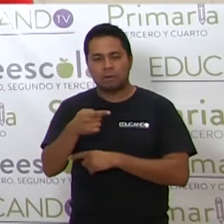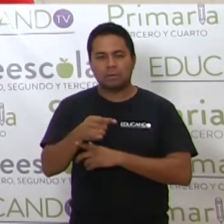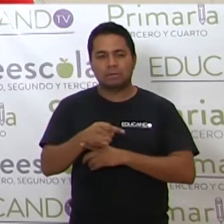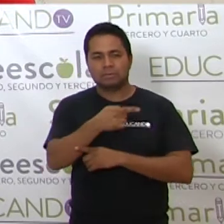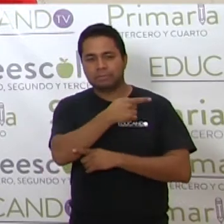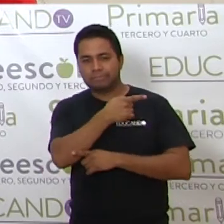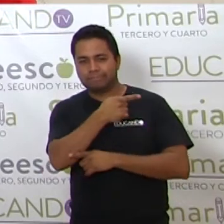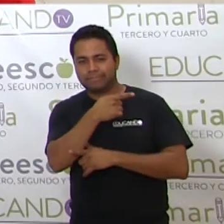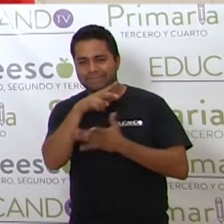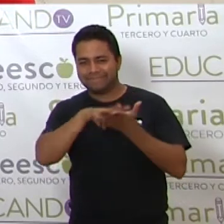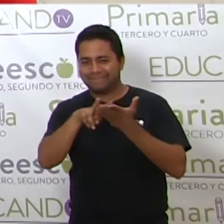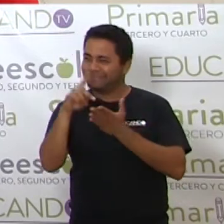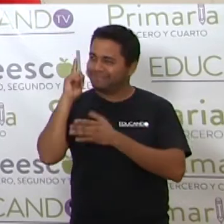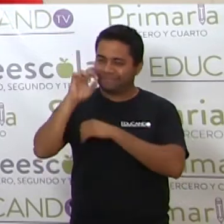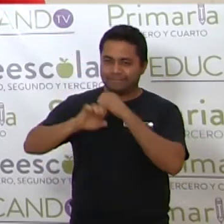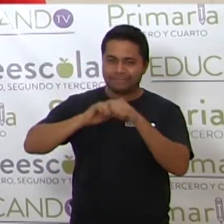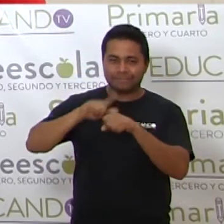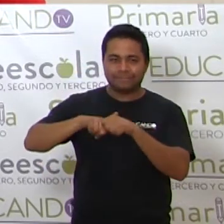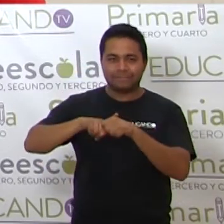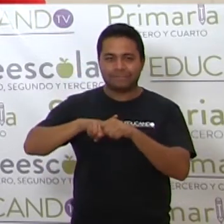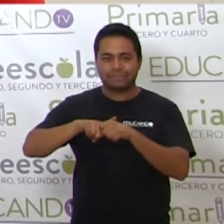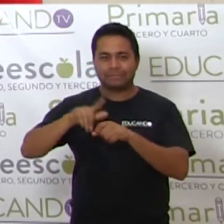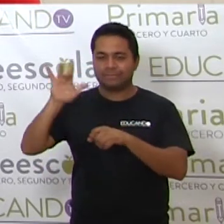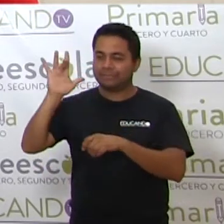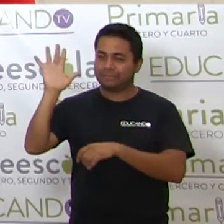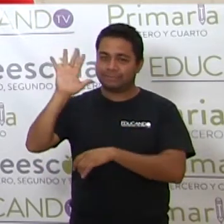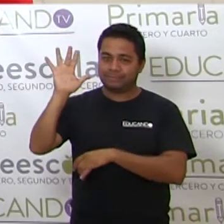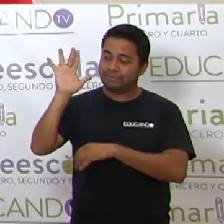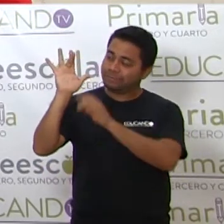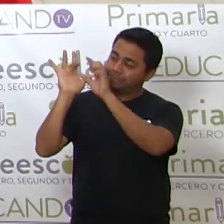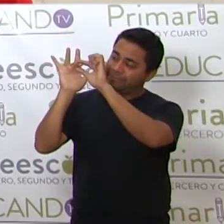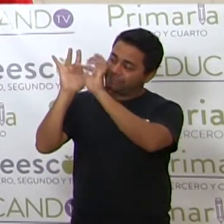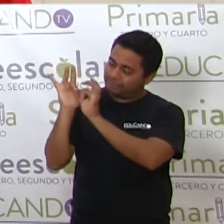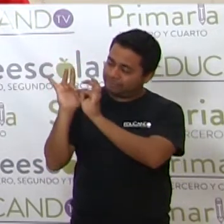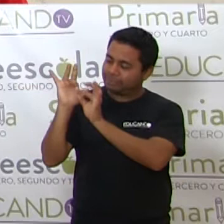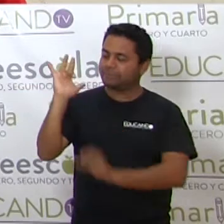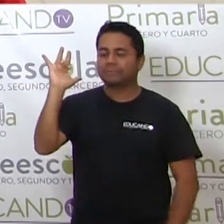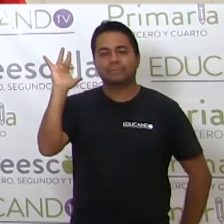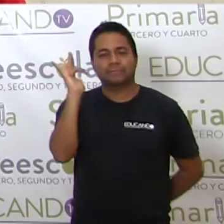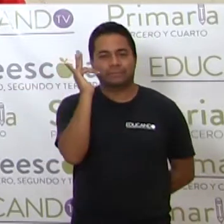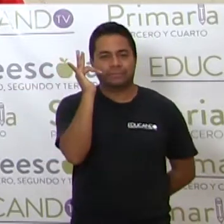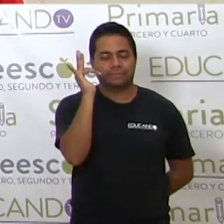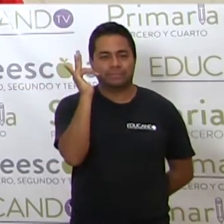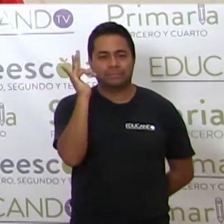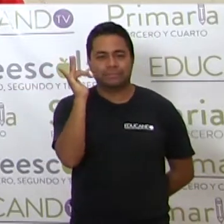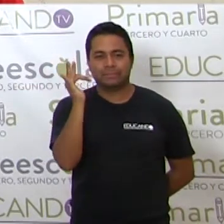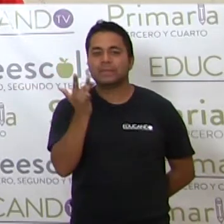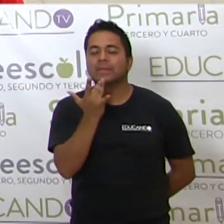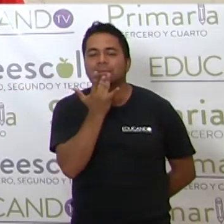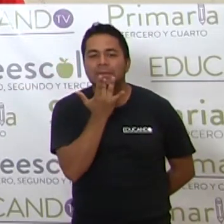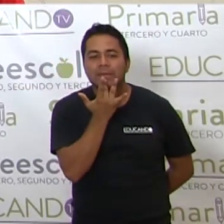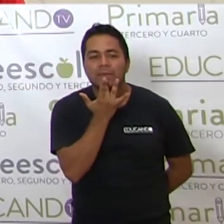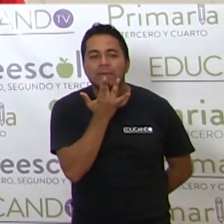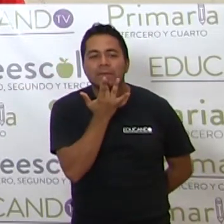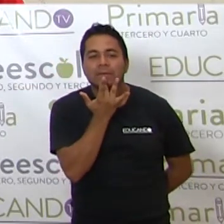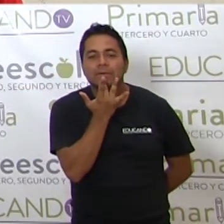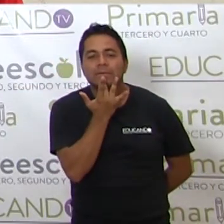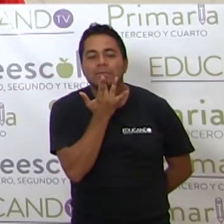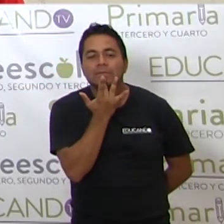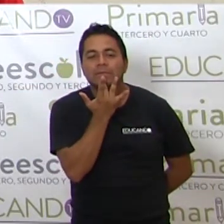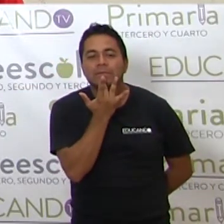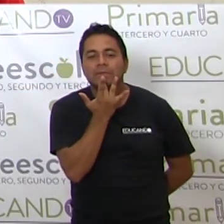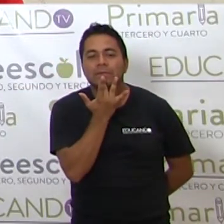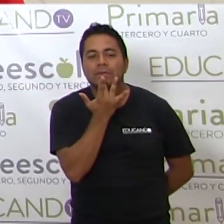pongo mi manita de salud o mi dedo medio lo inclinó lo pongo aquí en la barbilla